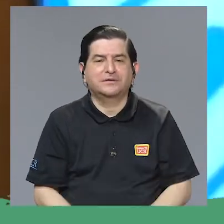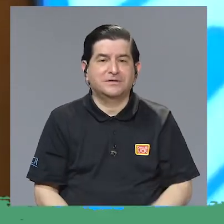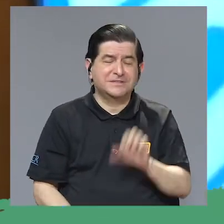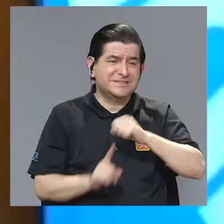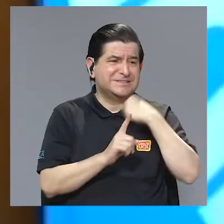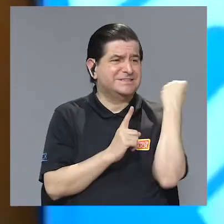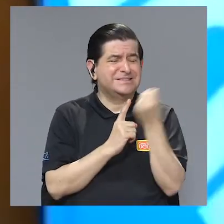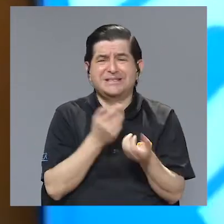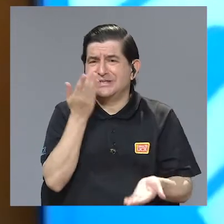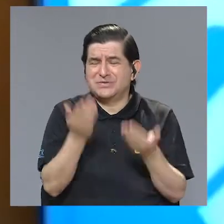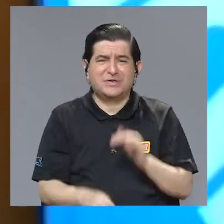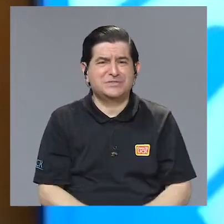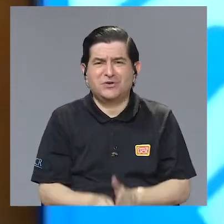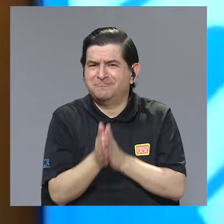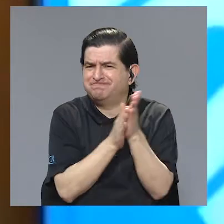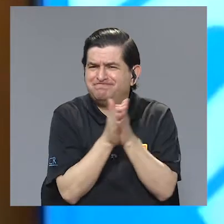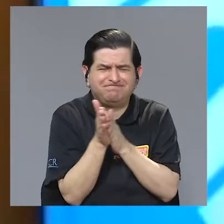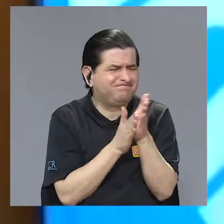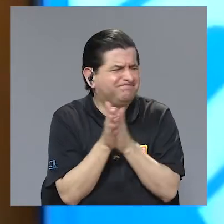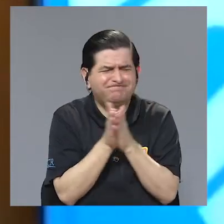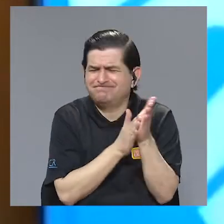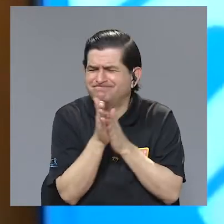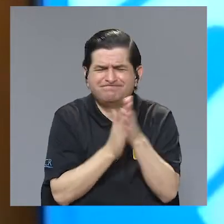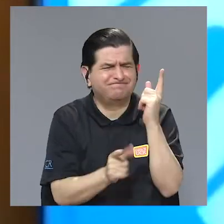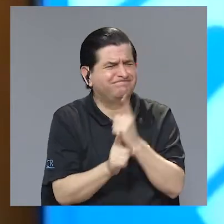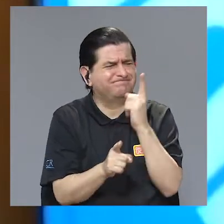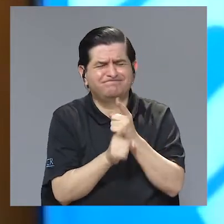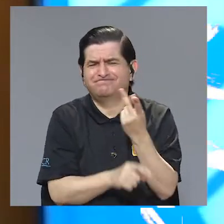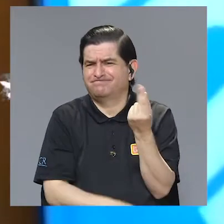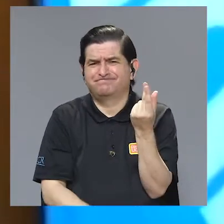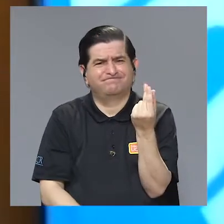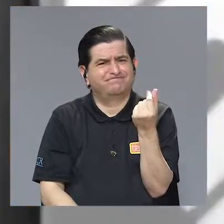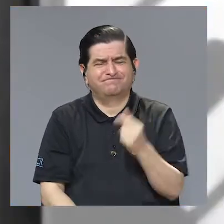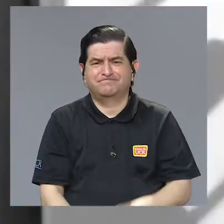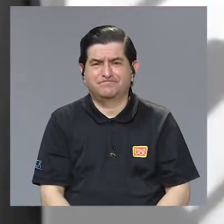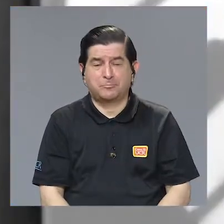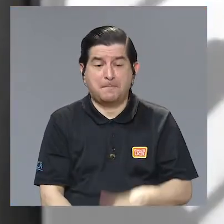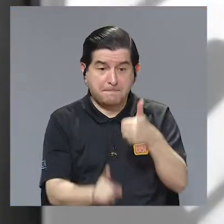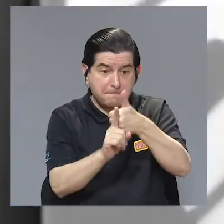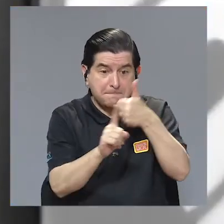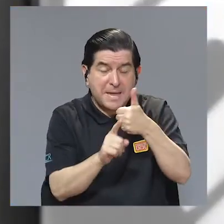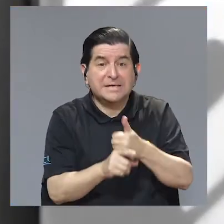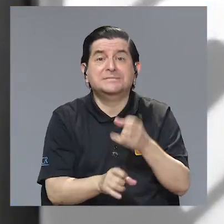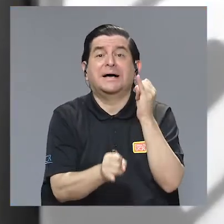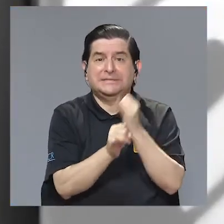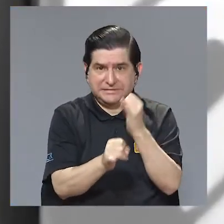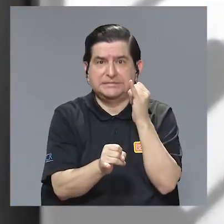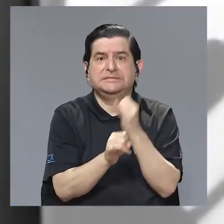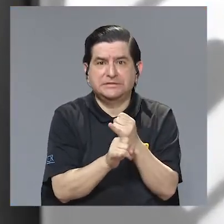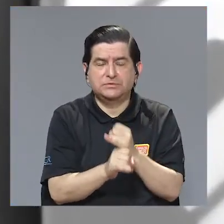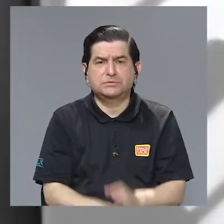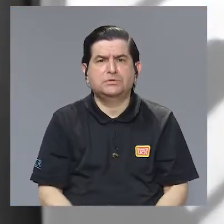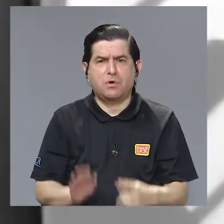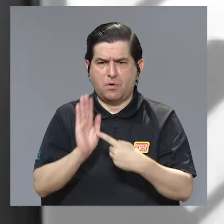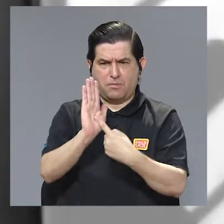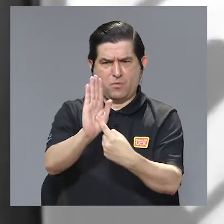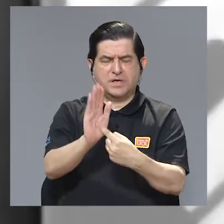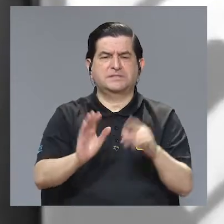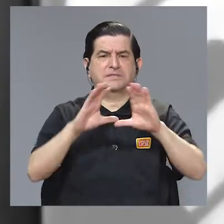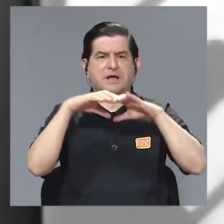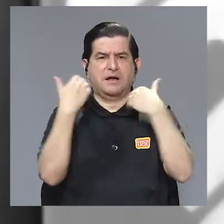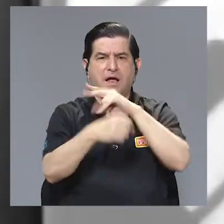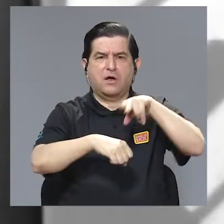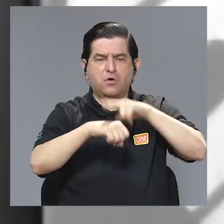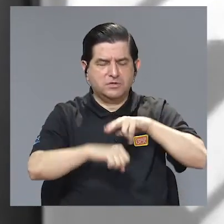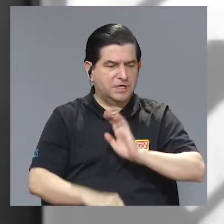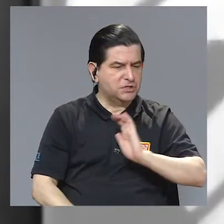esto de alguna manera no maximiza el uso adecuado de los recursos. Que las mismas instituciones expongan ante el